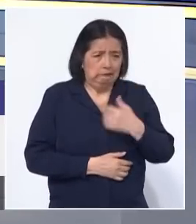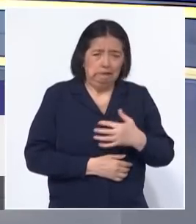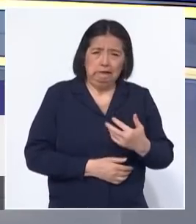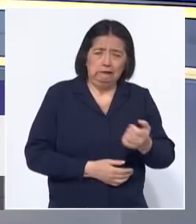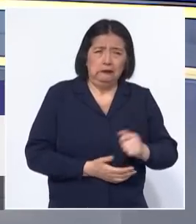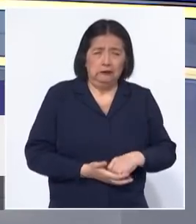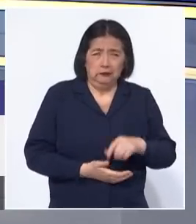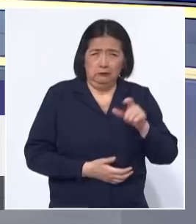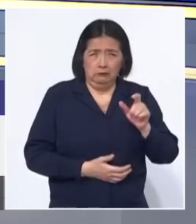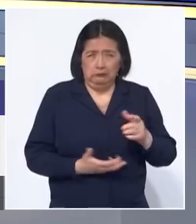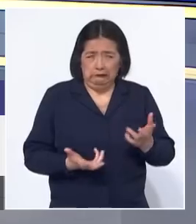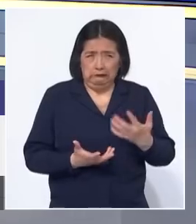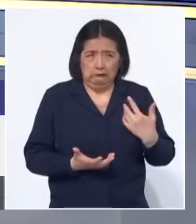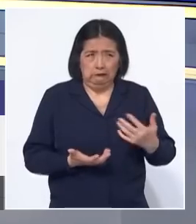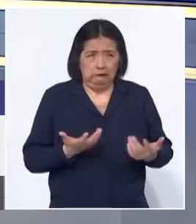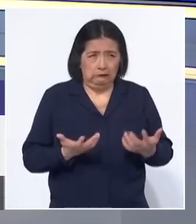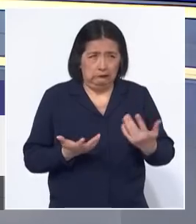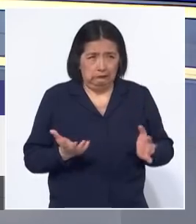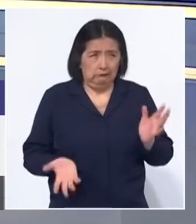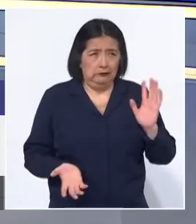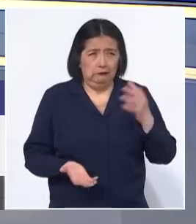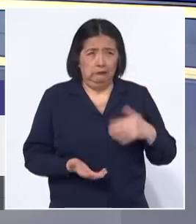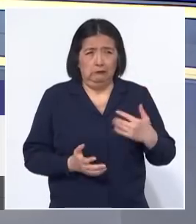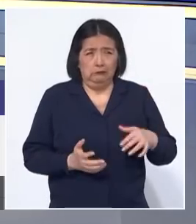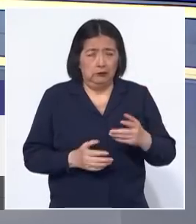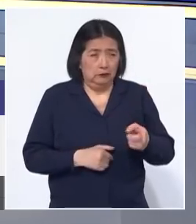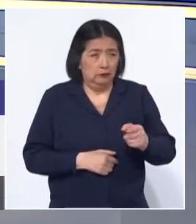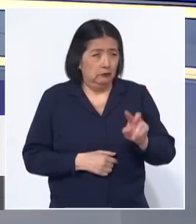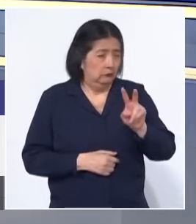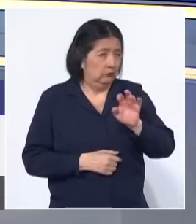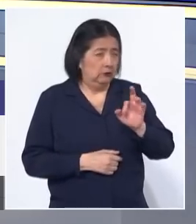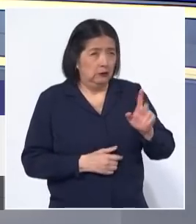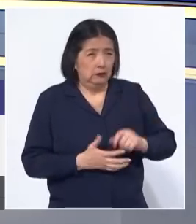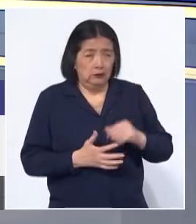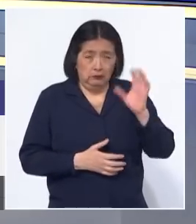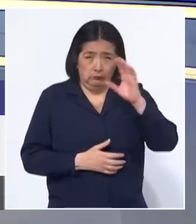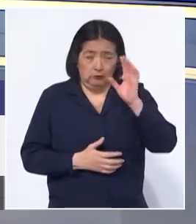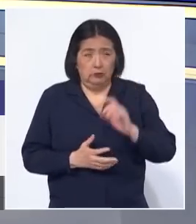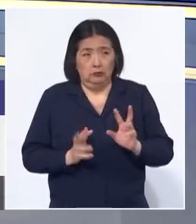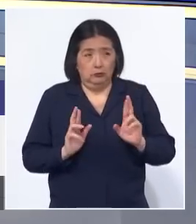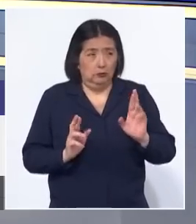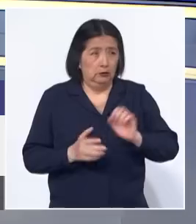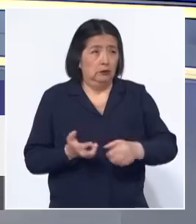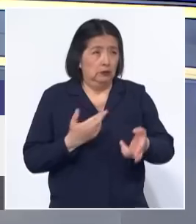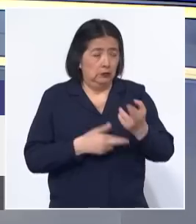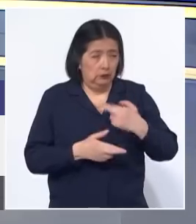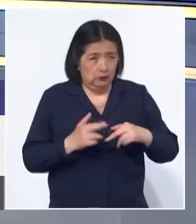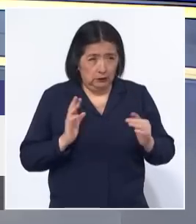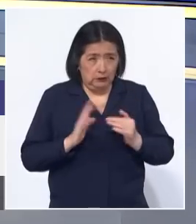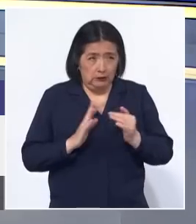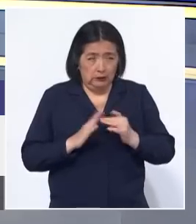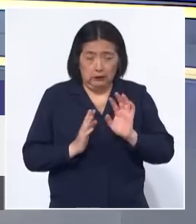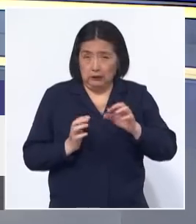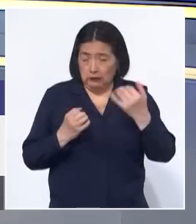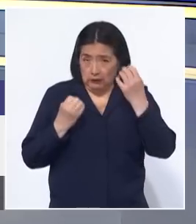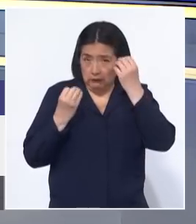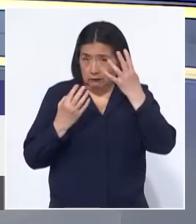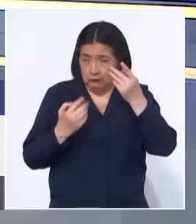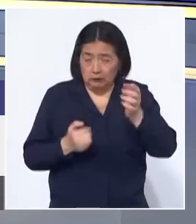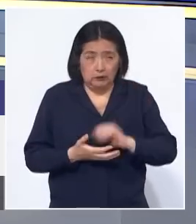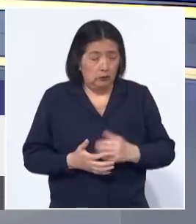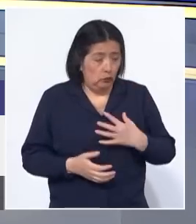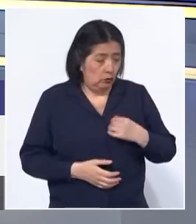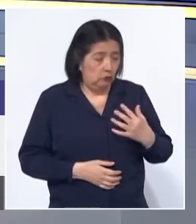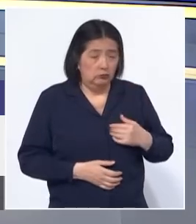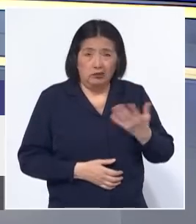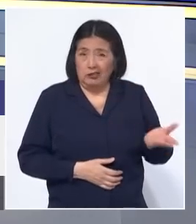esa persona en una situación absolutamente vulnerable. Valeria, te estamos buscando y esperamos que pronto regrese a casa. Repetir la información de la edad